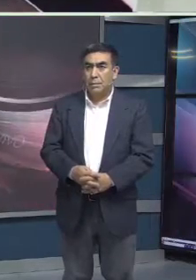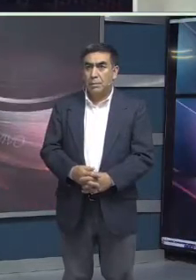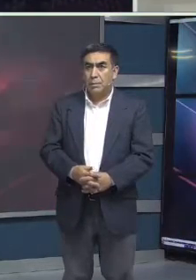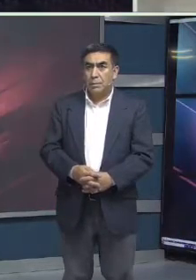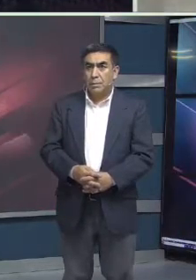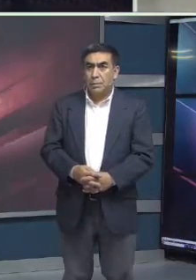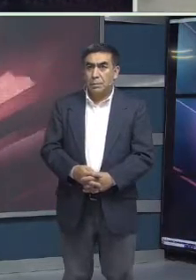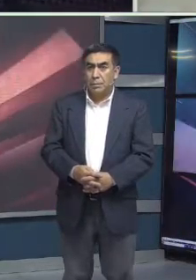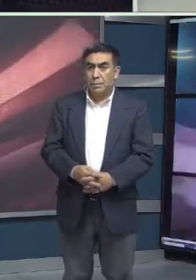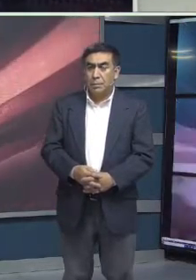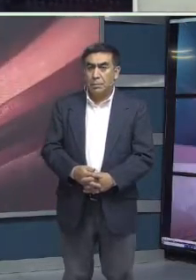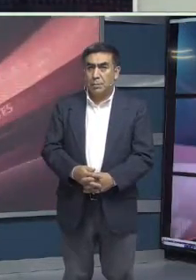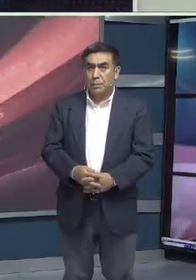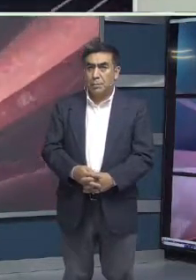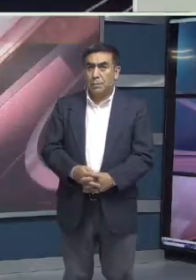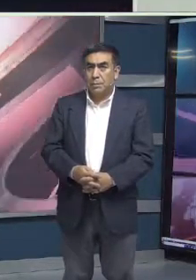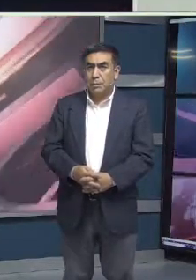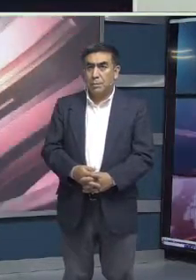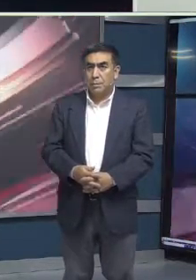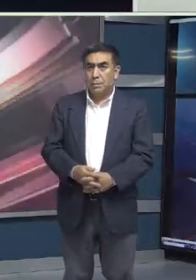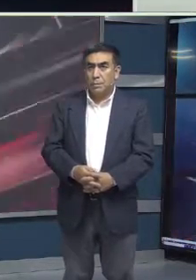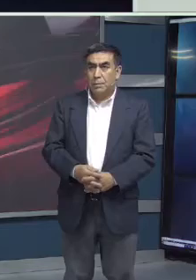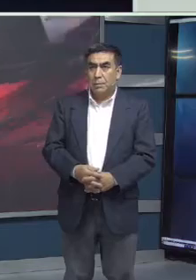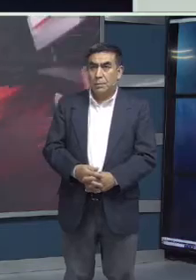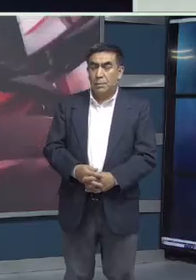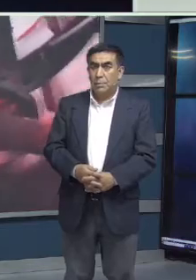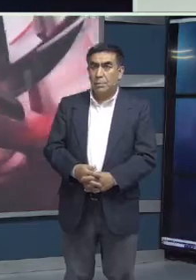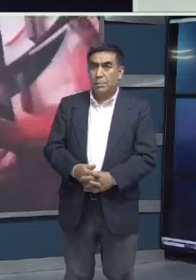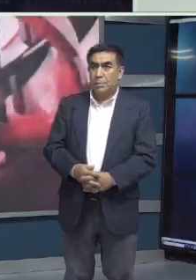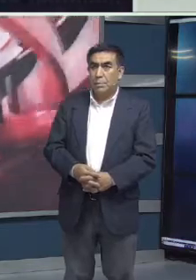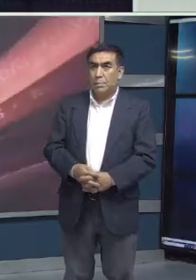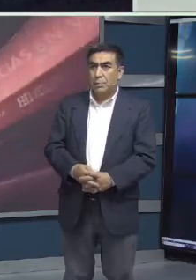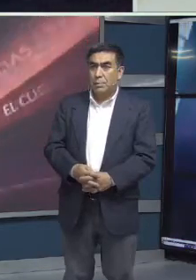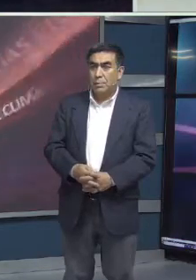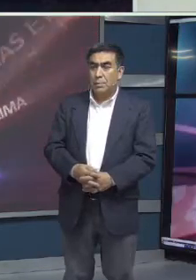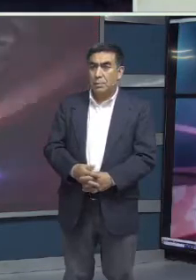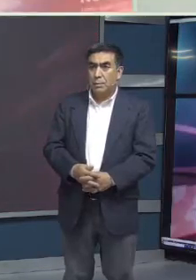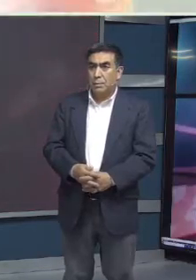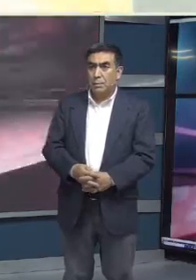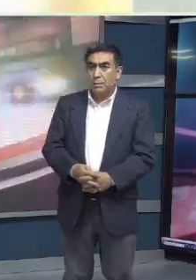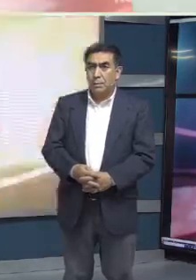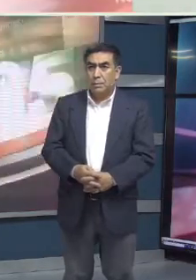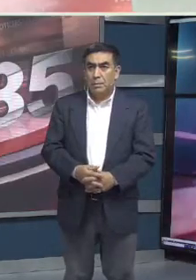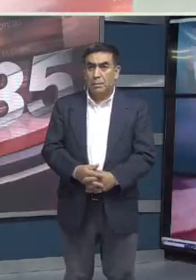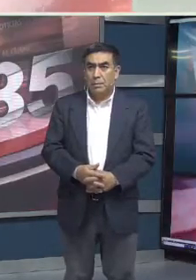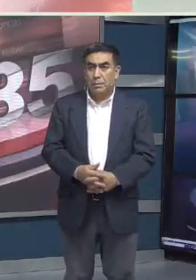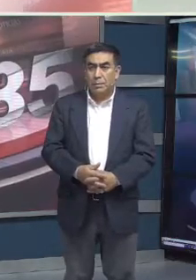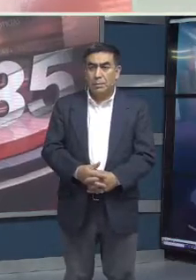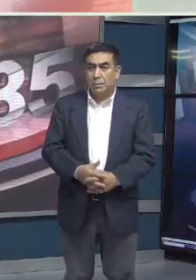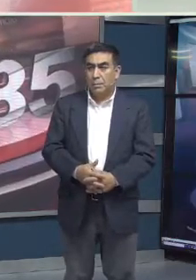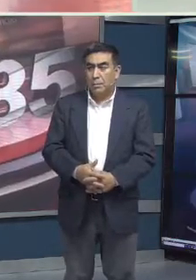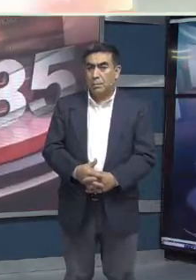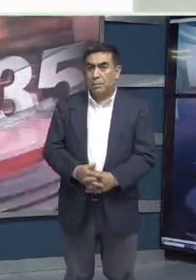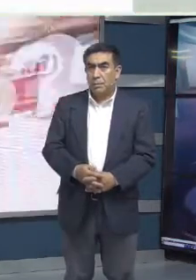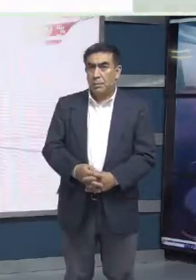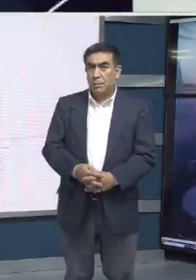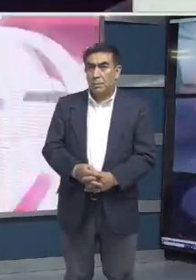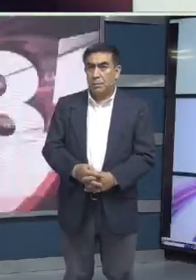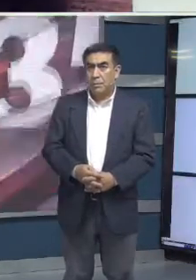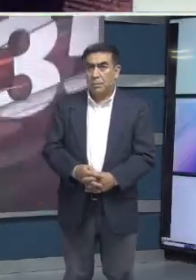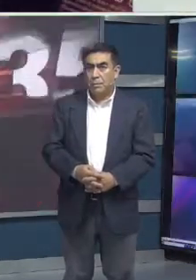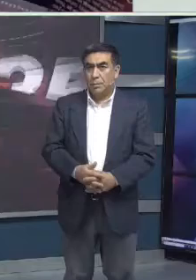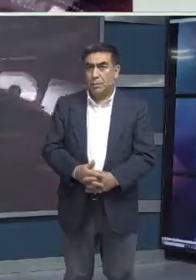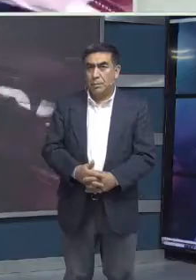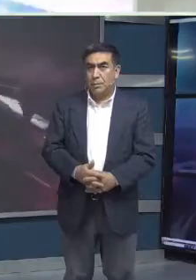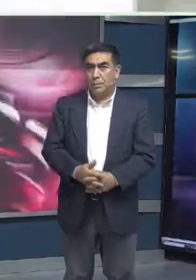llevó a las mesas intersectoriales, que también ya se desarrollaron por completo, y de ahí surgieron 130